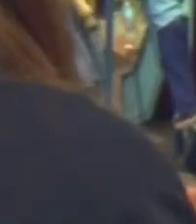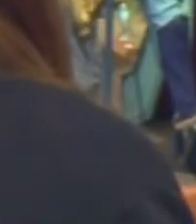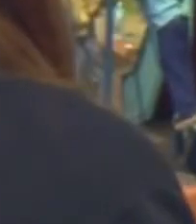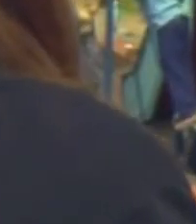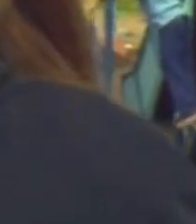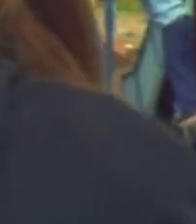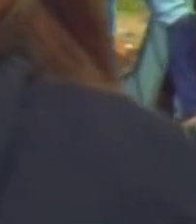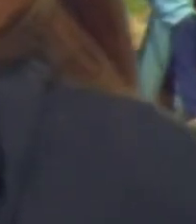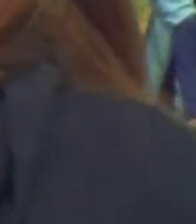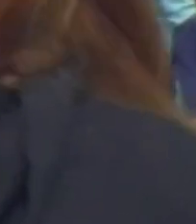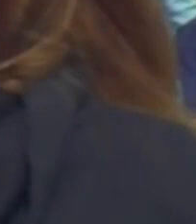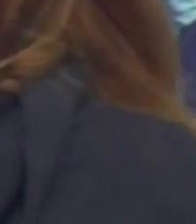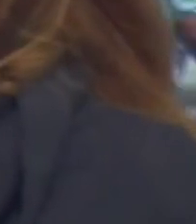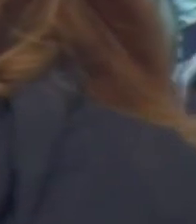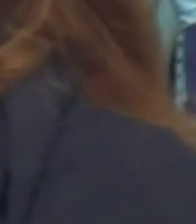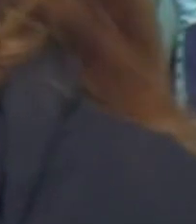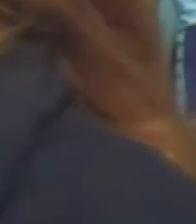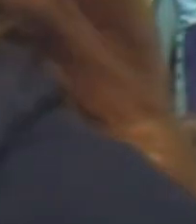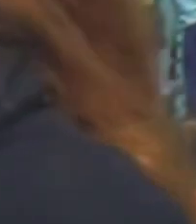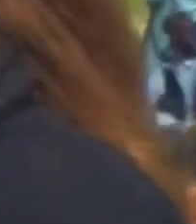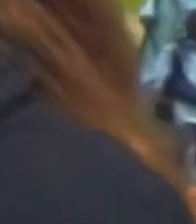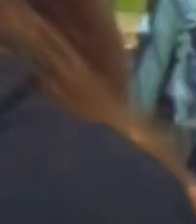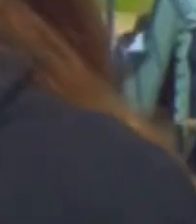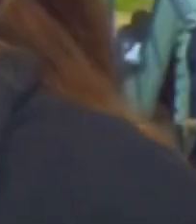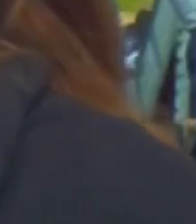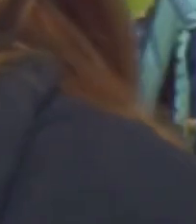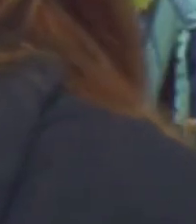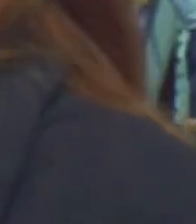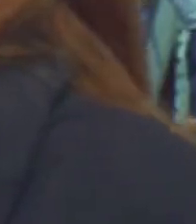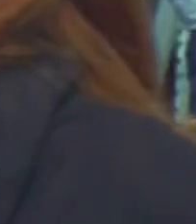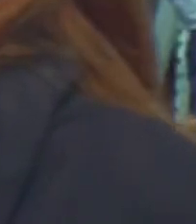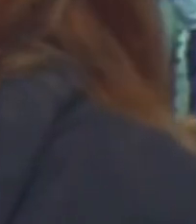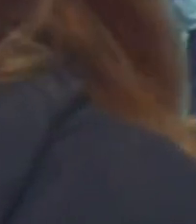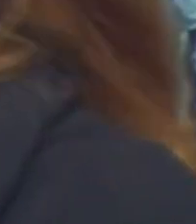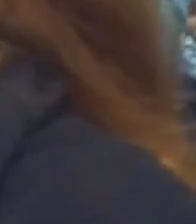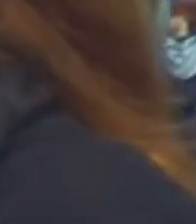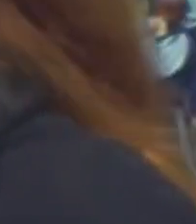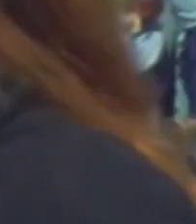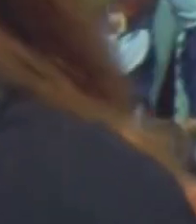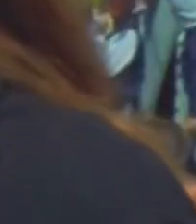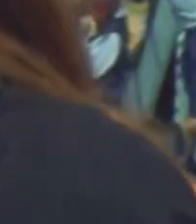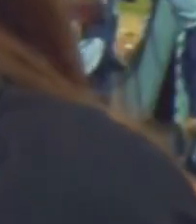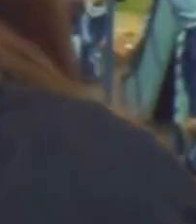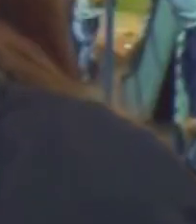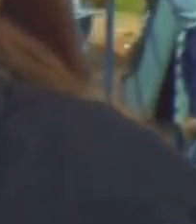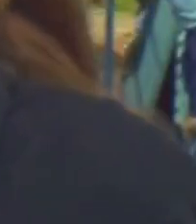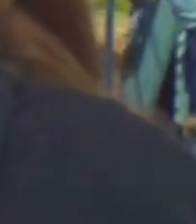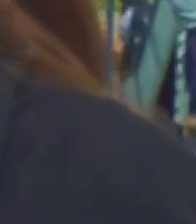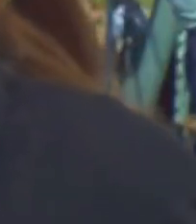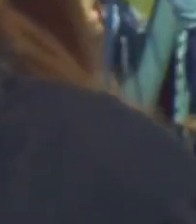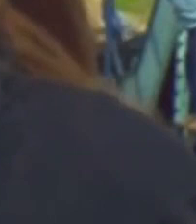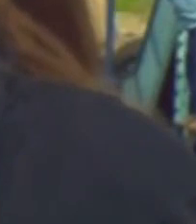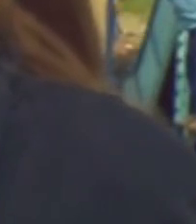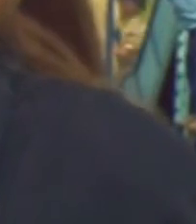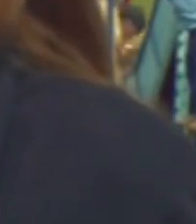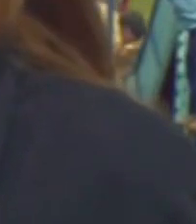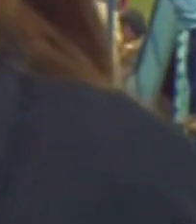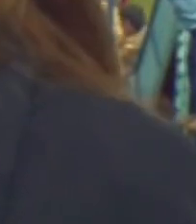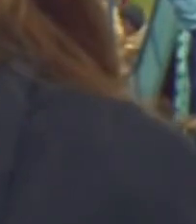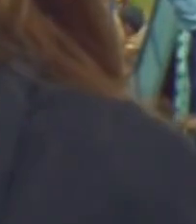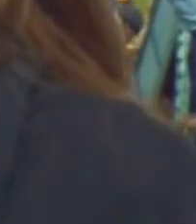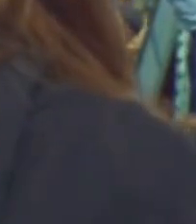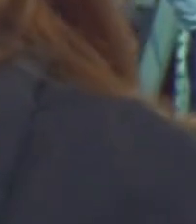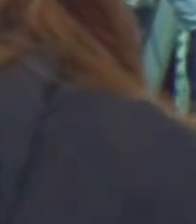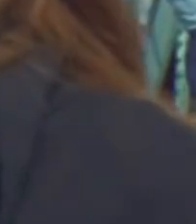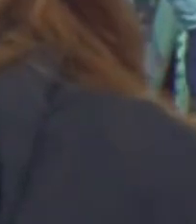Well, we analyzed the water around and we have a river like 50 meters far from here and we saw that it was not